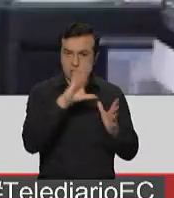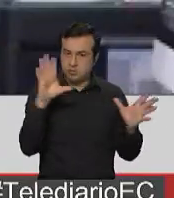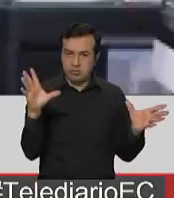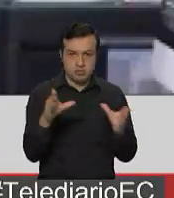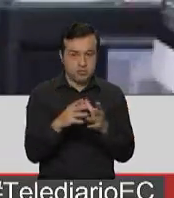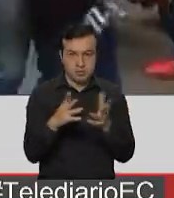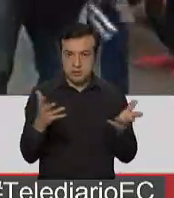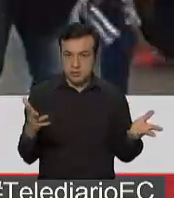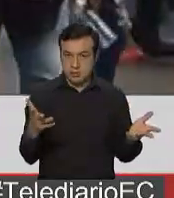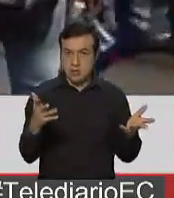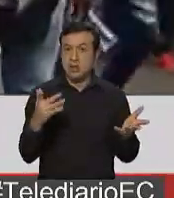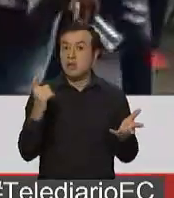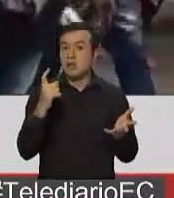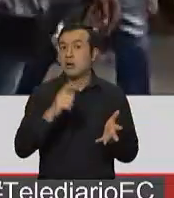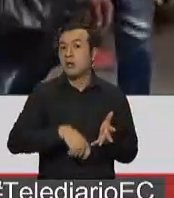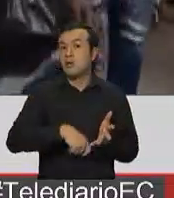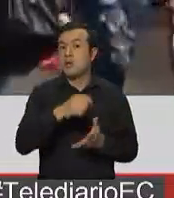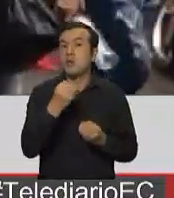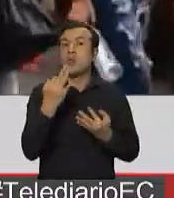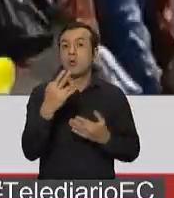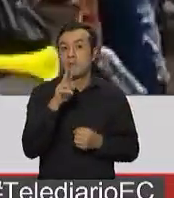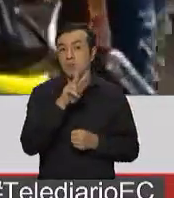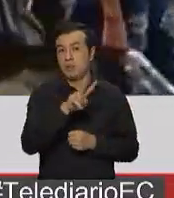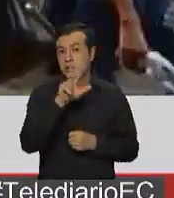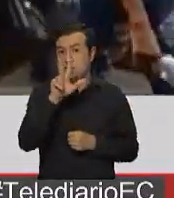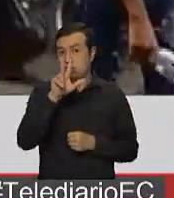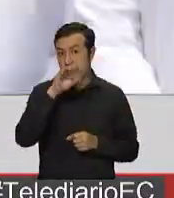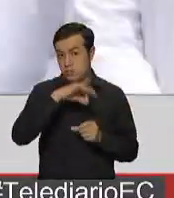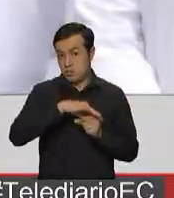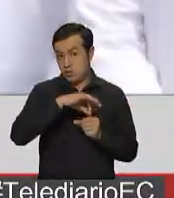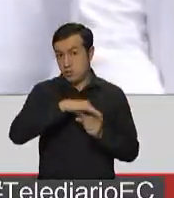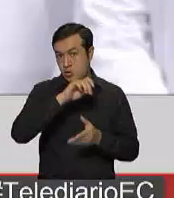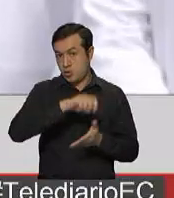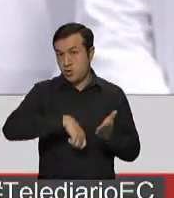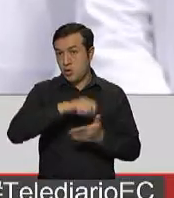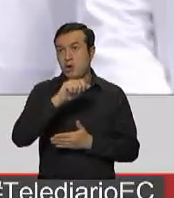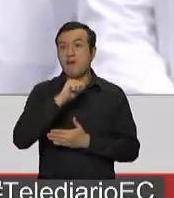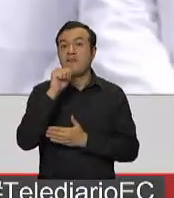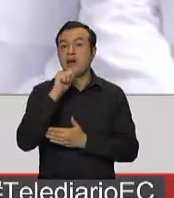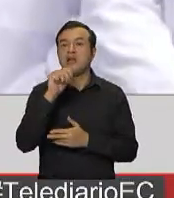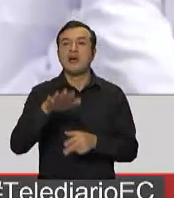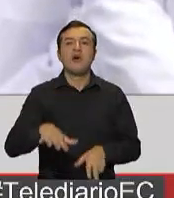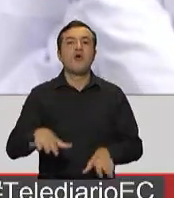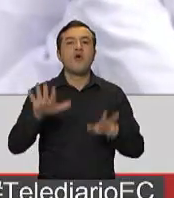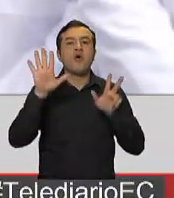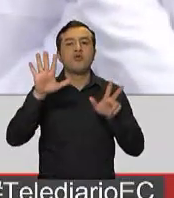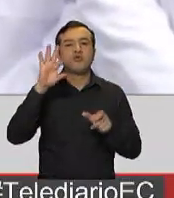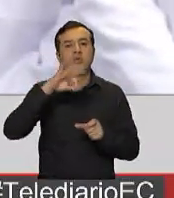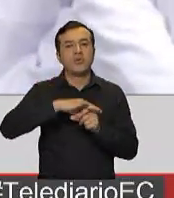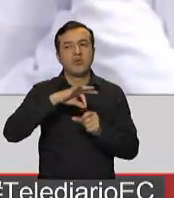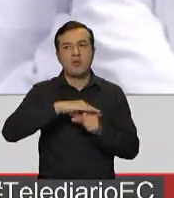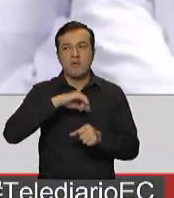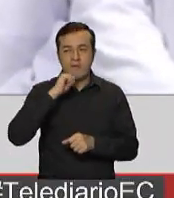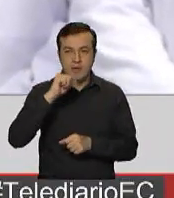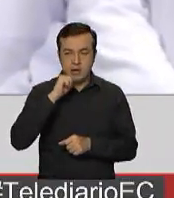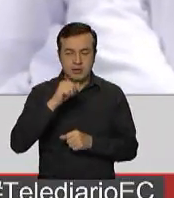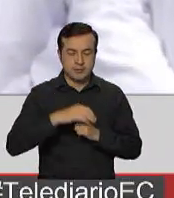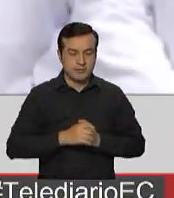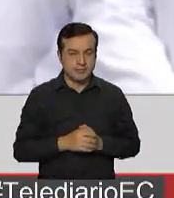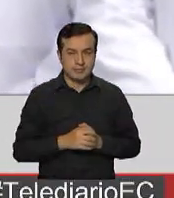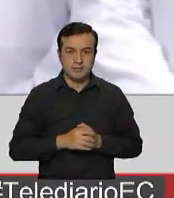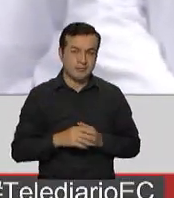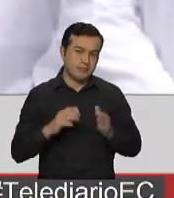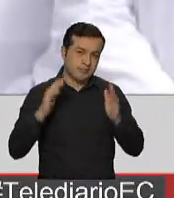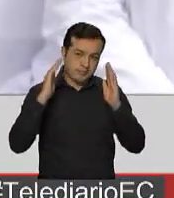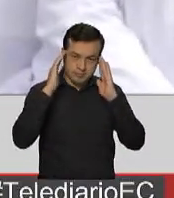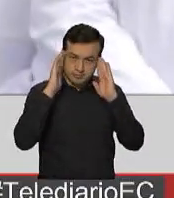esto se apruebe, debe al menos tener 23 votos a favor, por lo que faltarían 8 para que se haga efectivo. No podemos